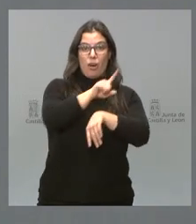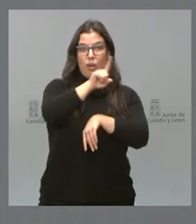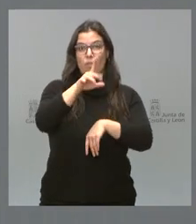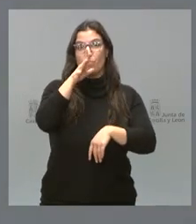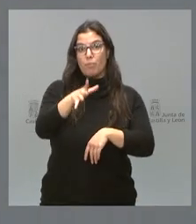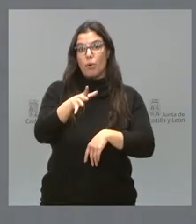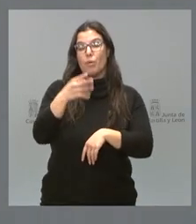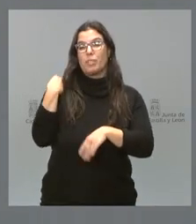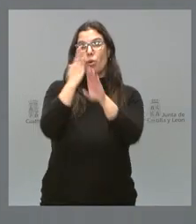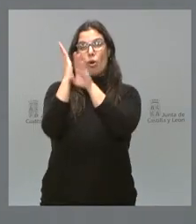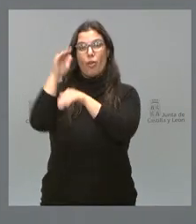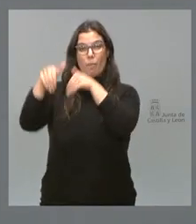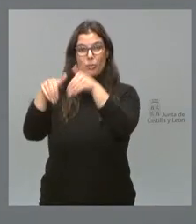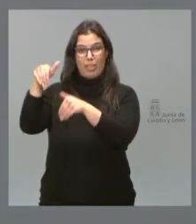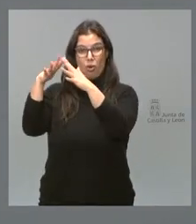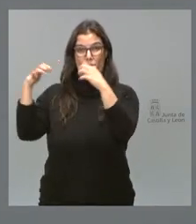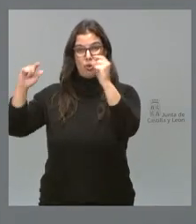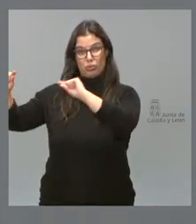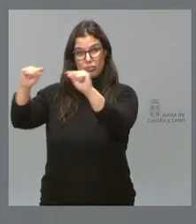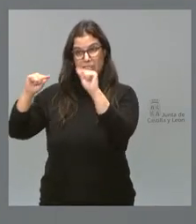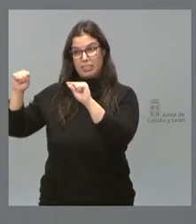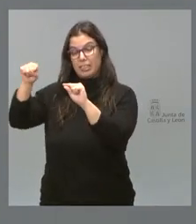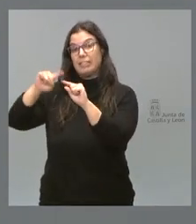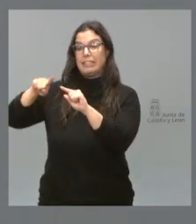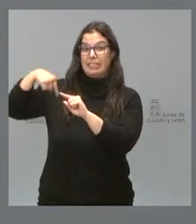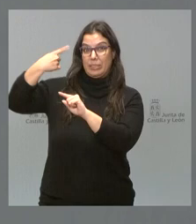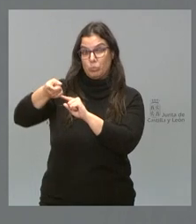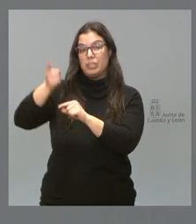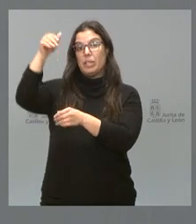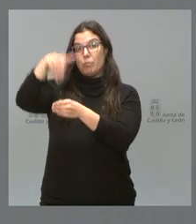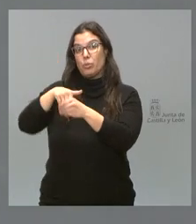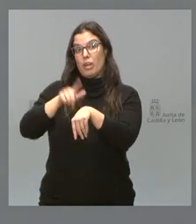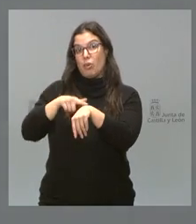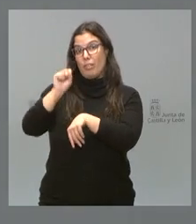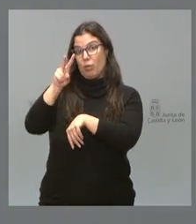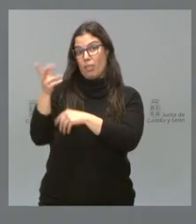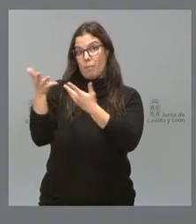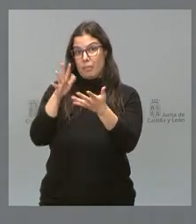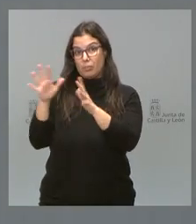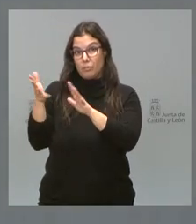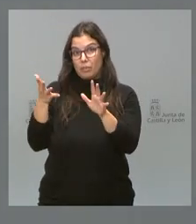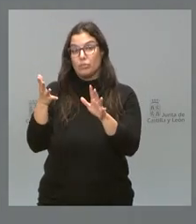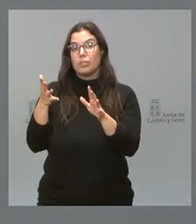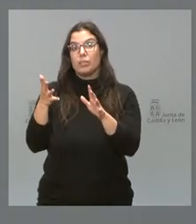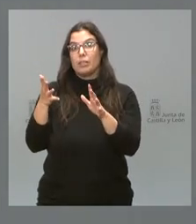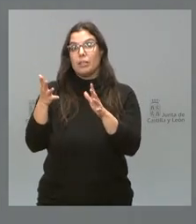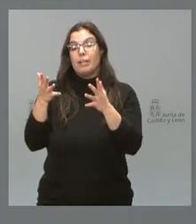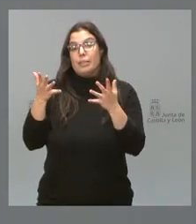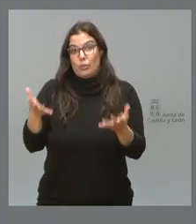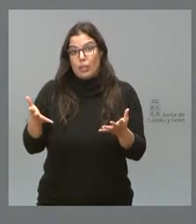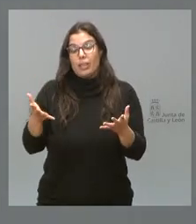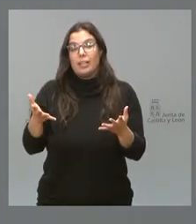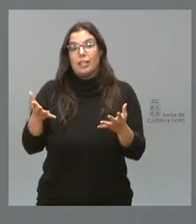de votaciones está prevista la votación siguiente en torno a las 12 por tanto procuraré no ser muy extenso